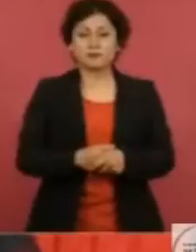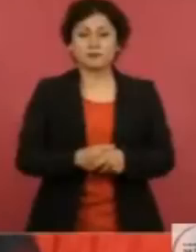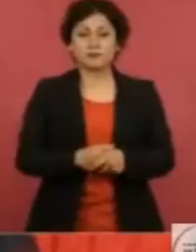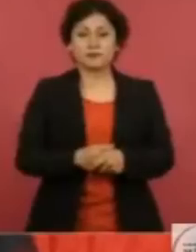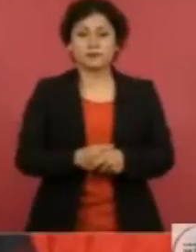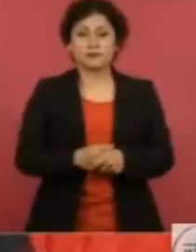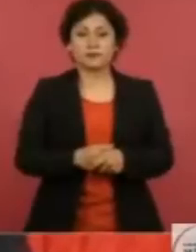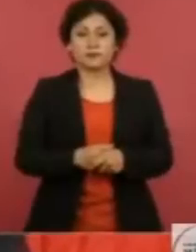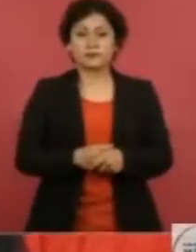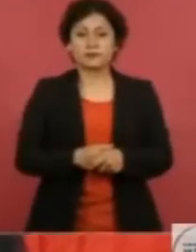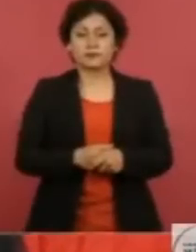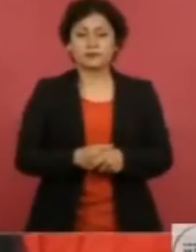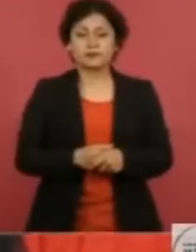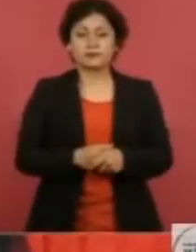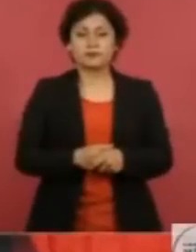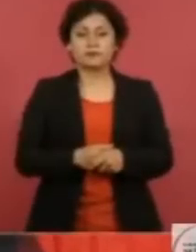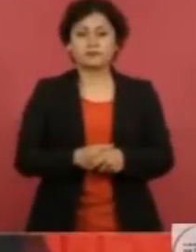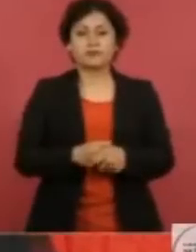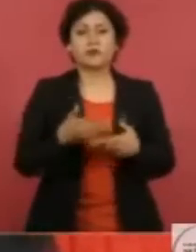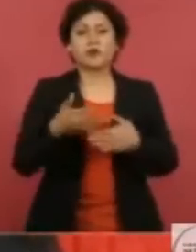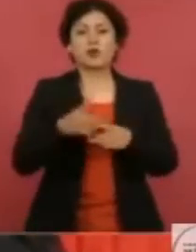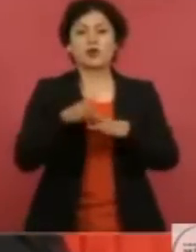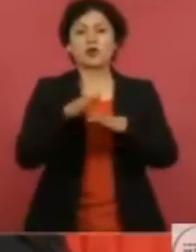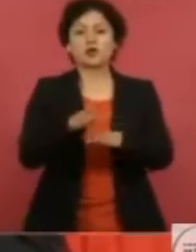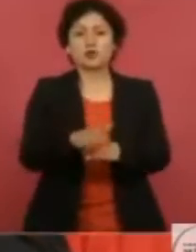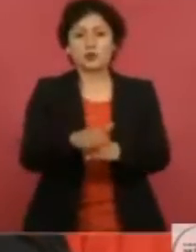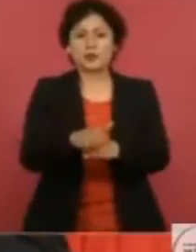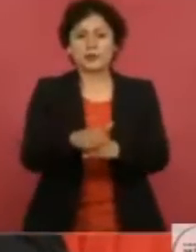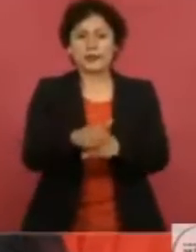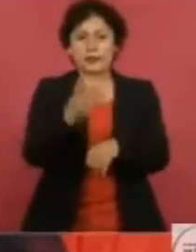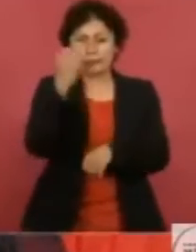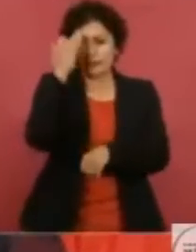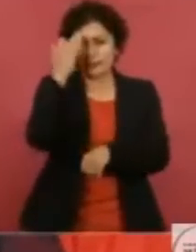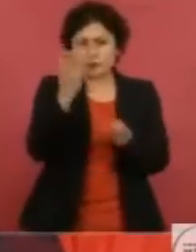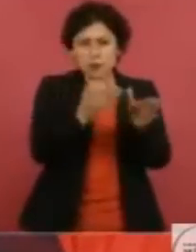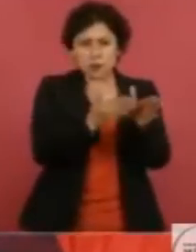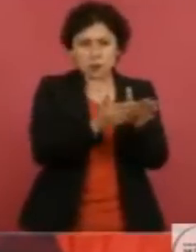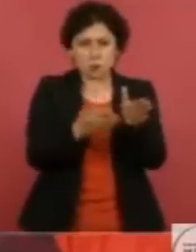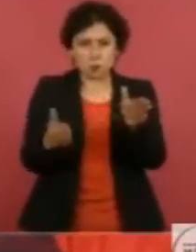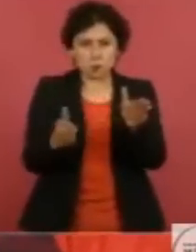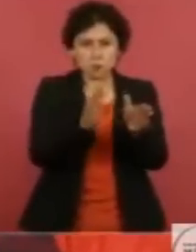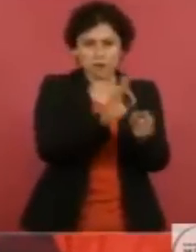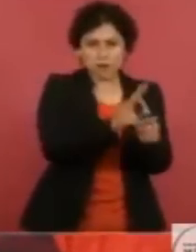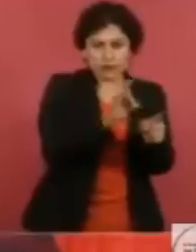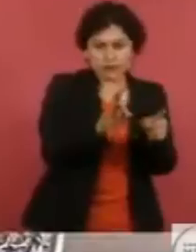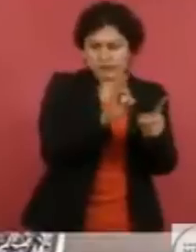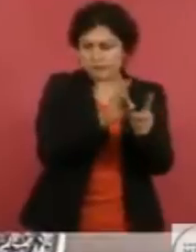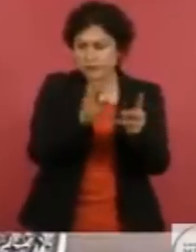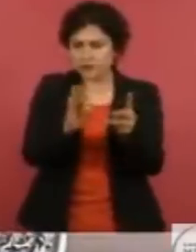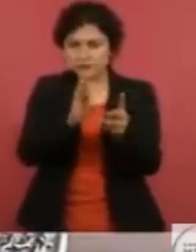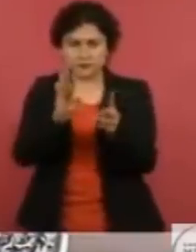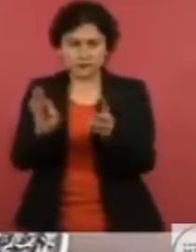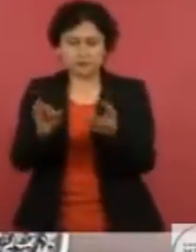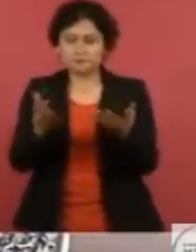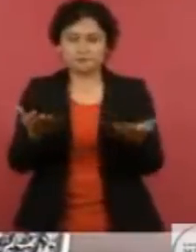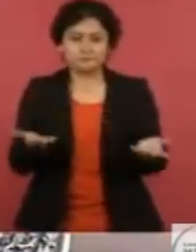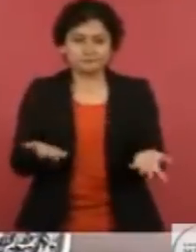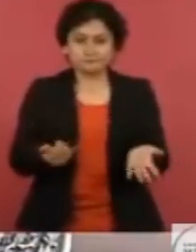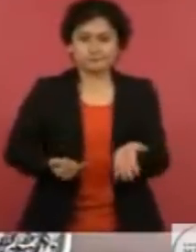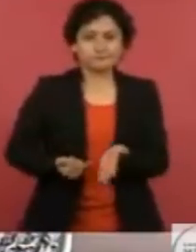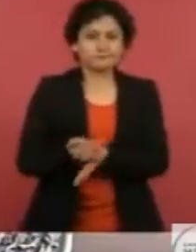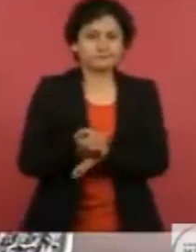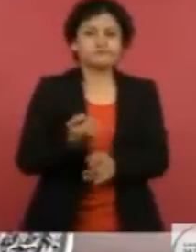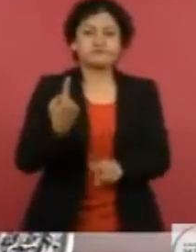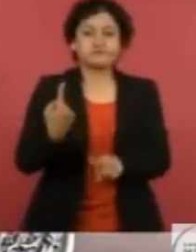los términos del tiempo, eso lo decide la